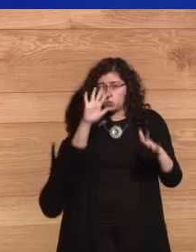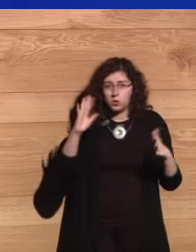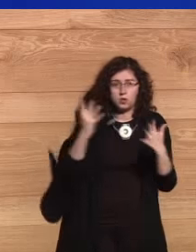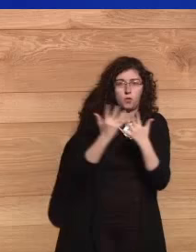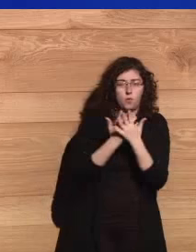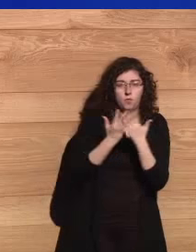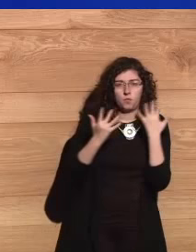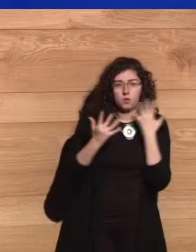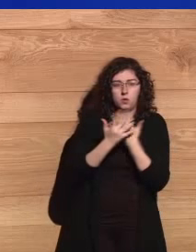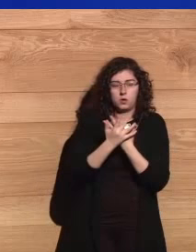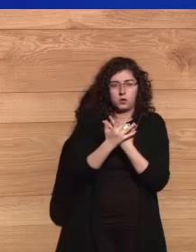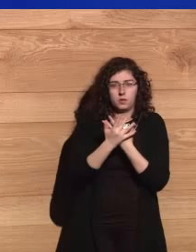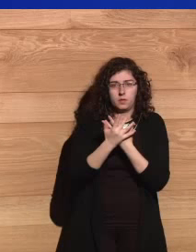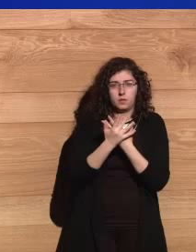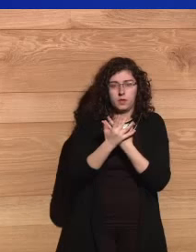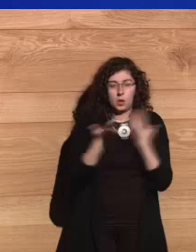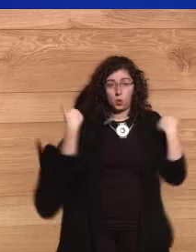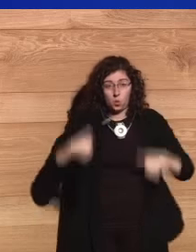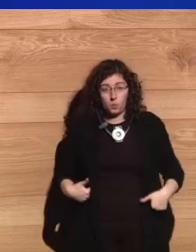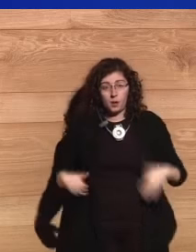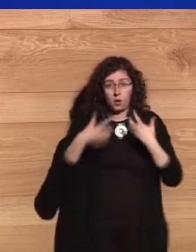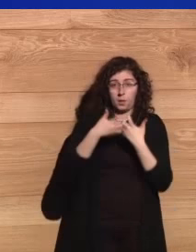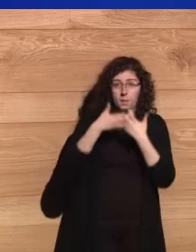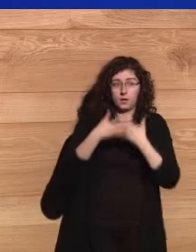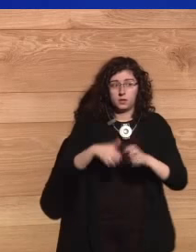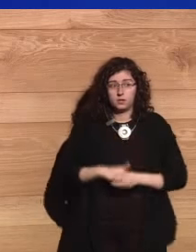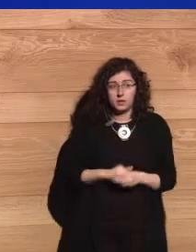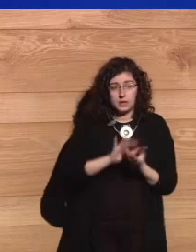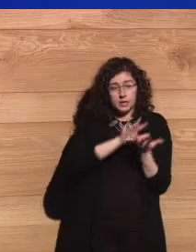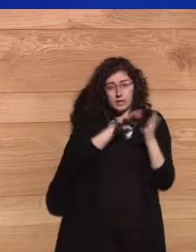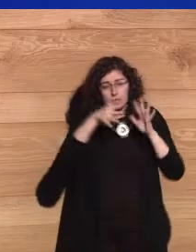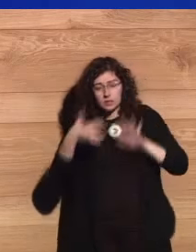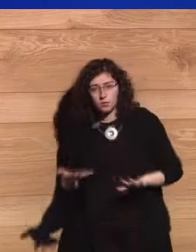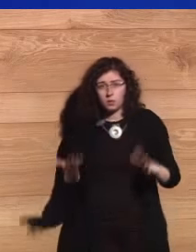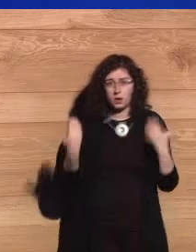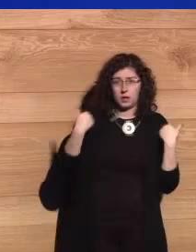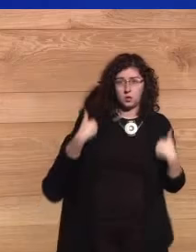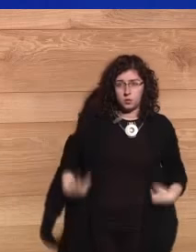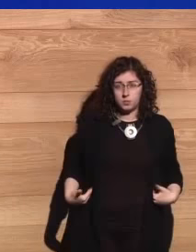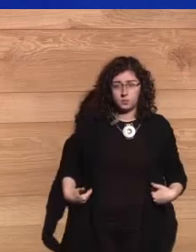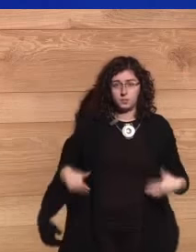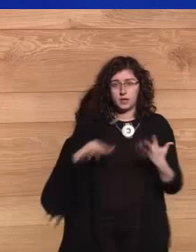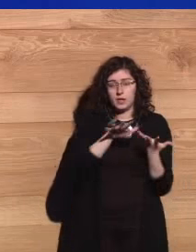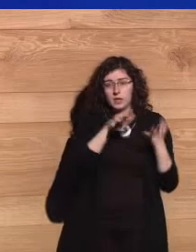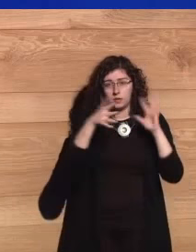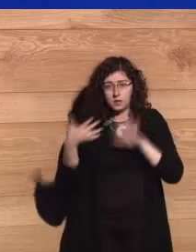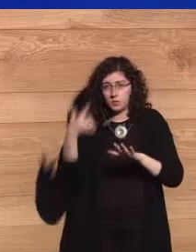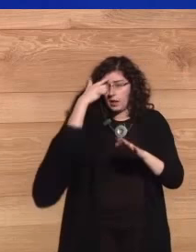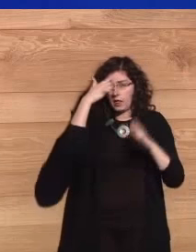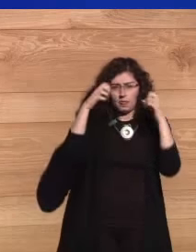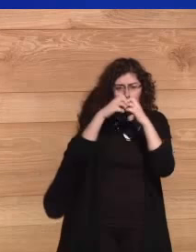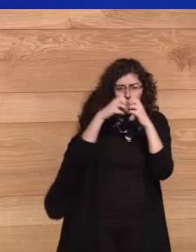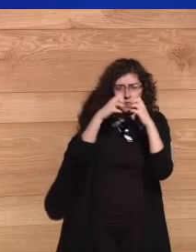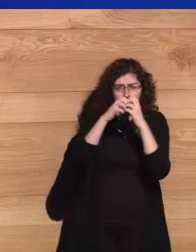fusión entre lo humano y la máquina. Se va a transformar al ser humano, vamos a transformar parte del cerebro, vamos a